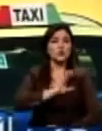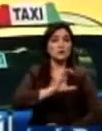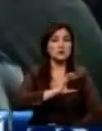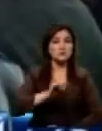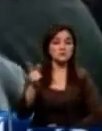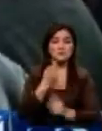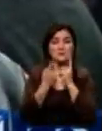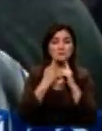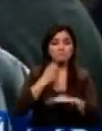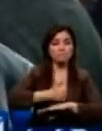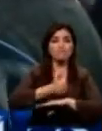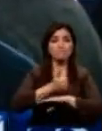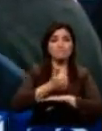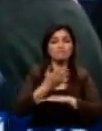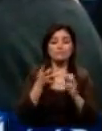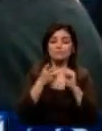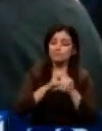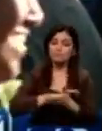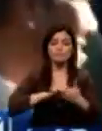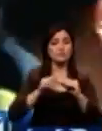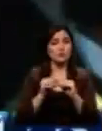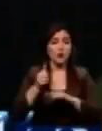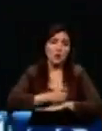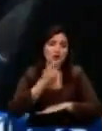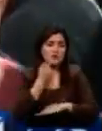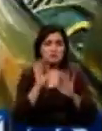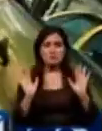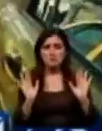diálogos con las autoridades municipales, quienes indicaron que se